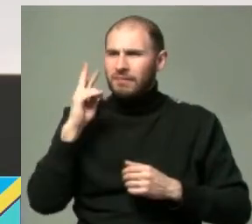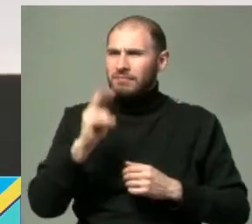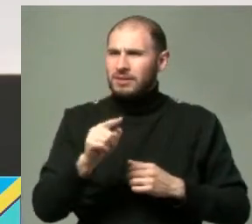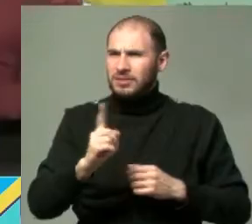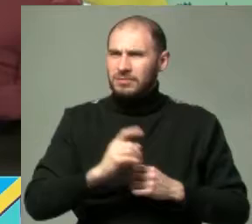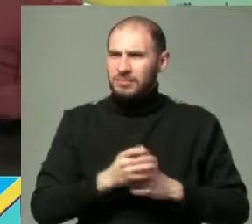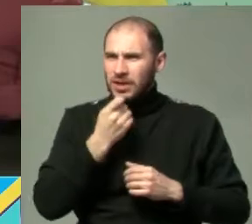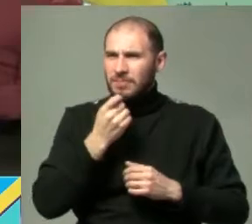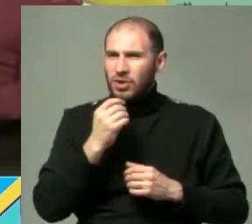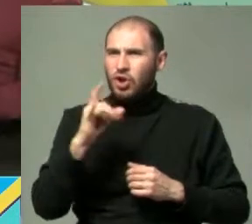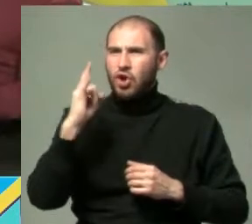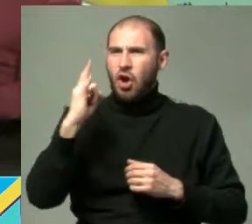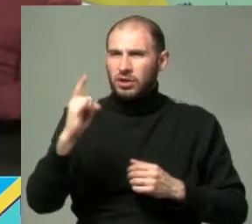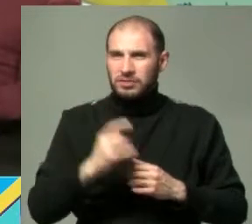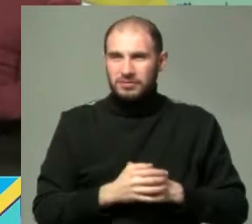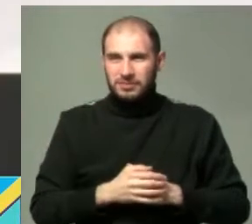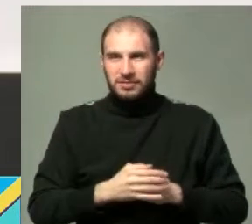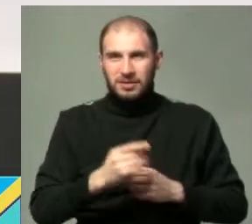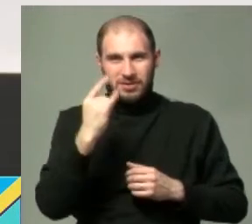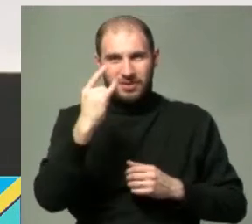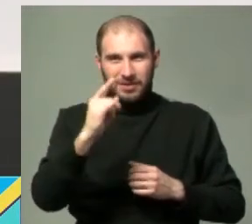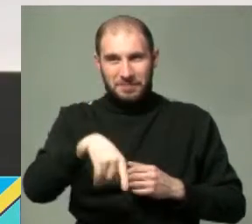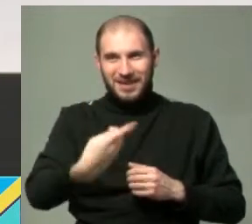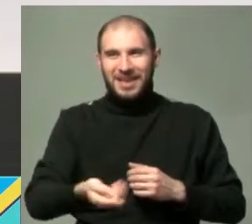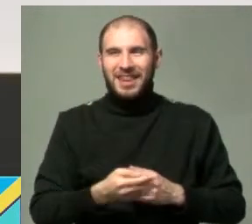hacer como hacen los rockeros? Ah, sí. Lo hice. Mañana, sí.